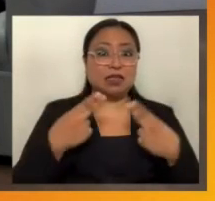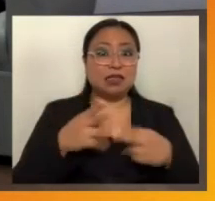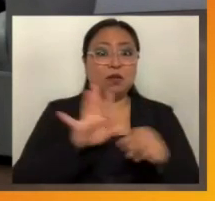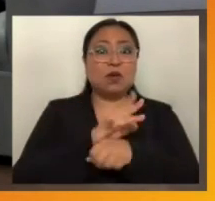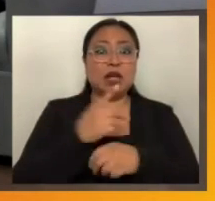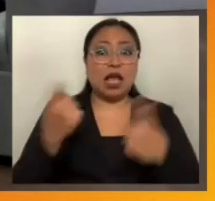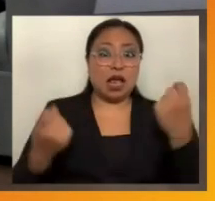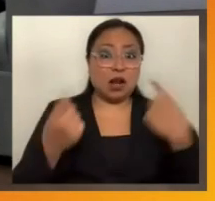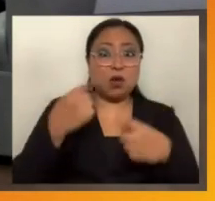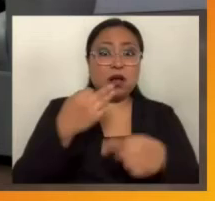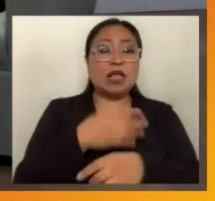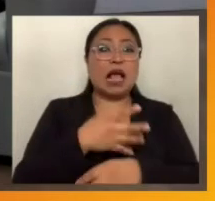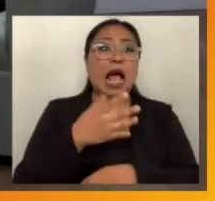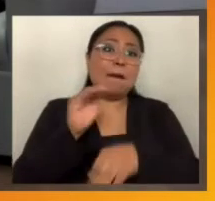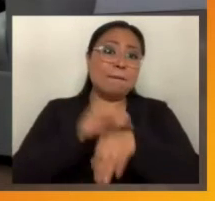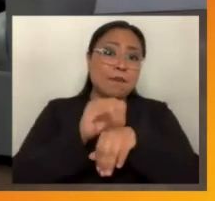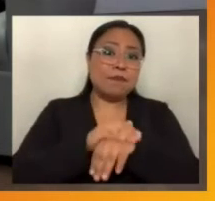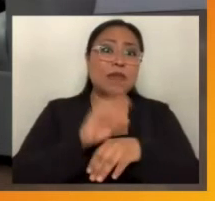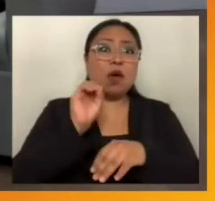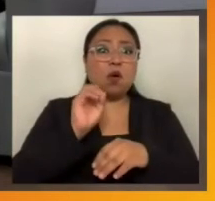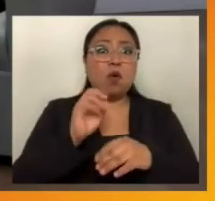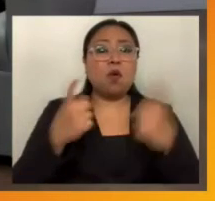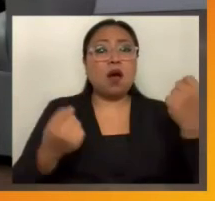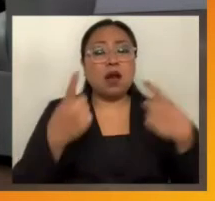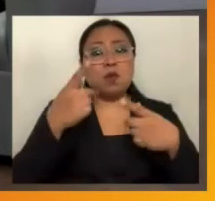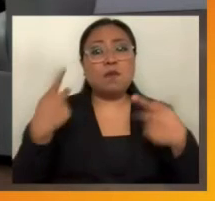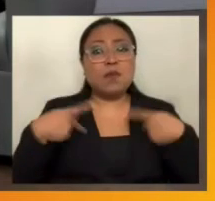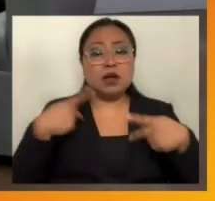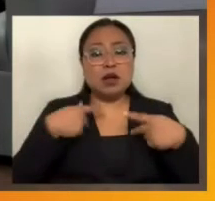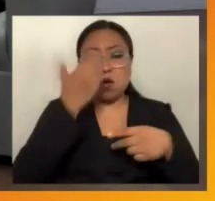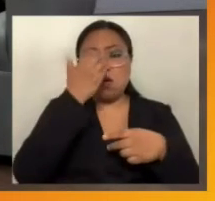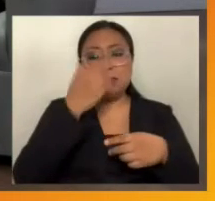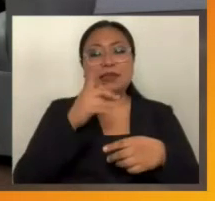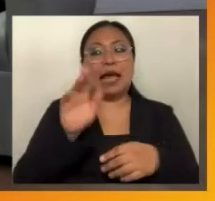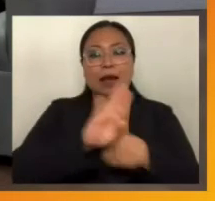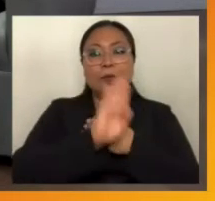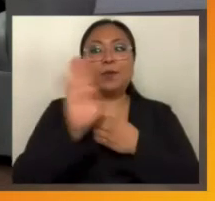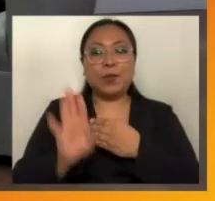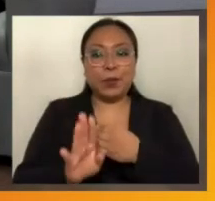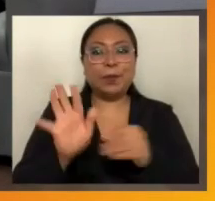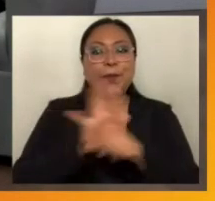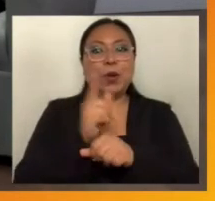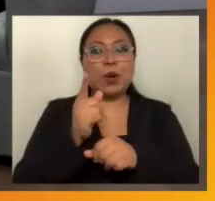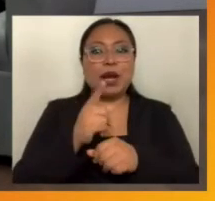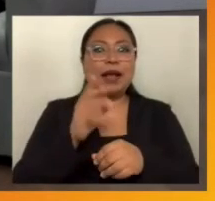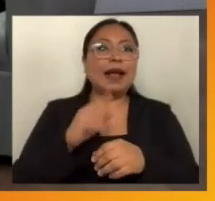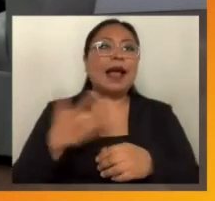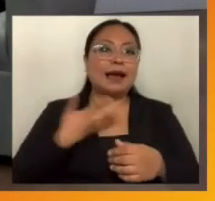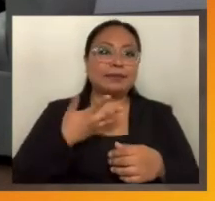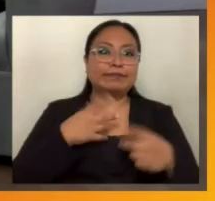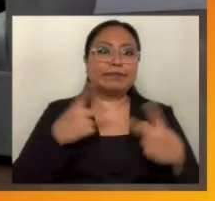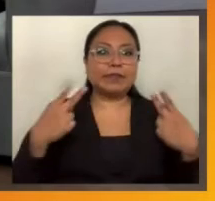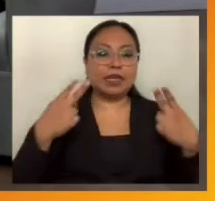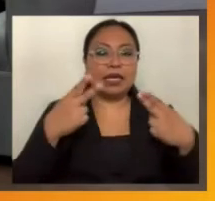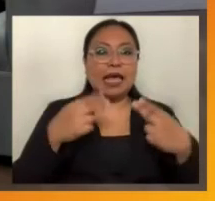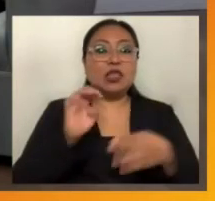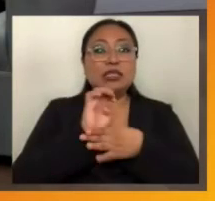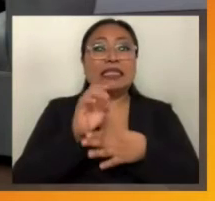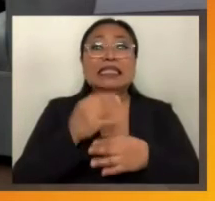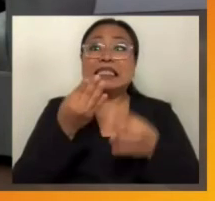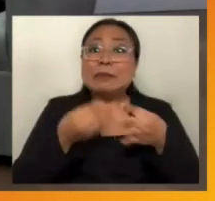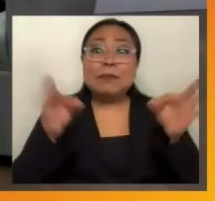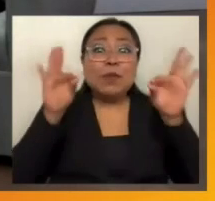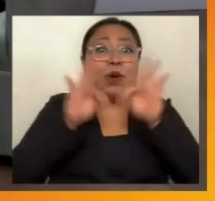tenido cáncer o que haya fallecido por el cáncer. Pero todo gracias a la detección temprana, creo que te pueden dar